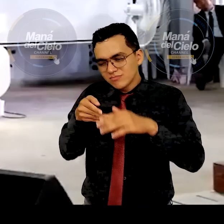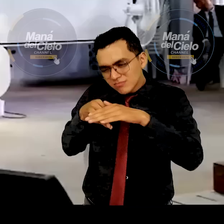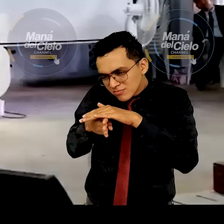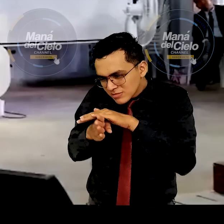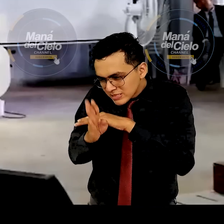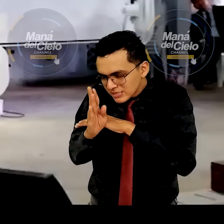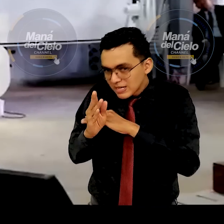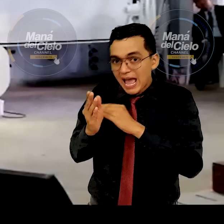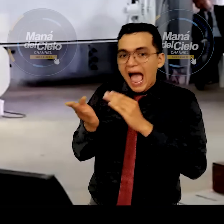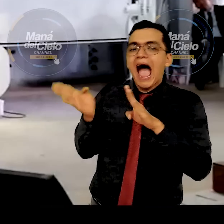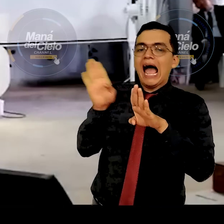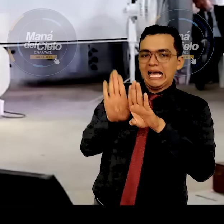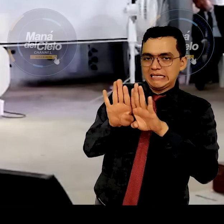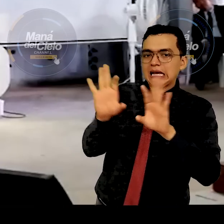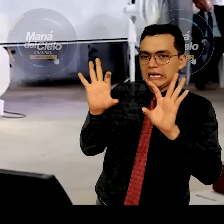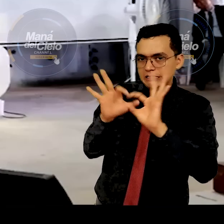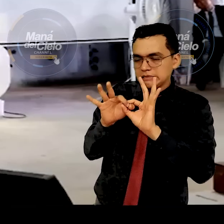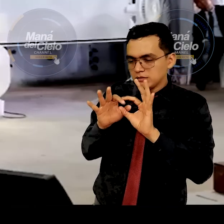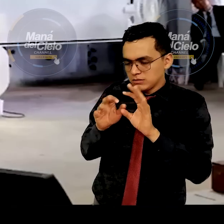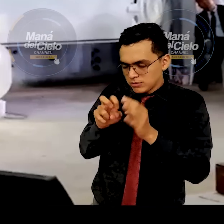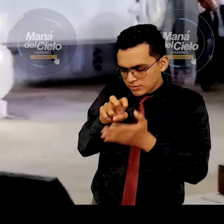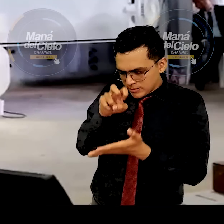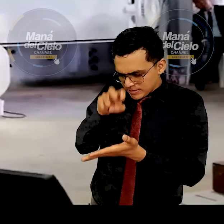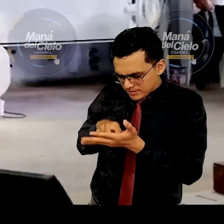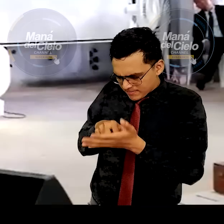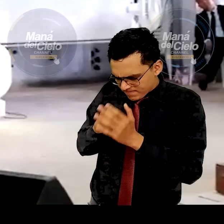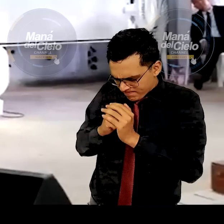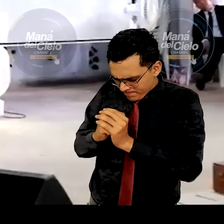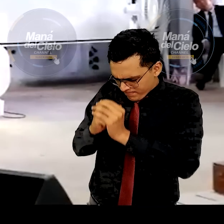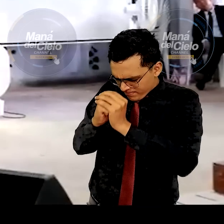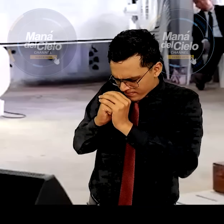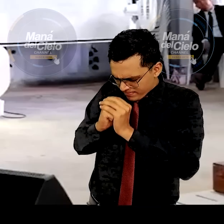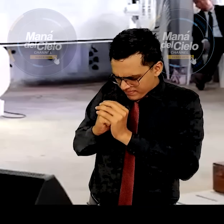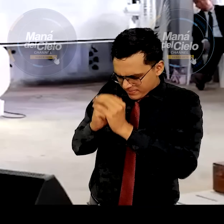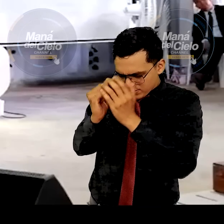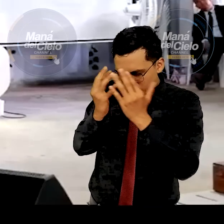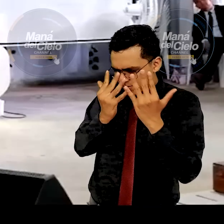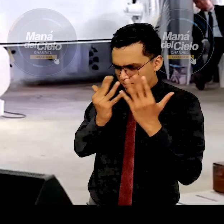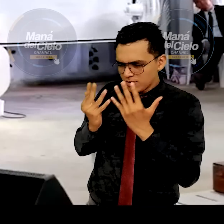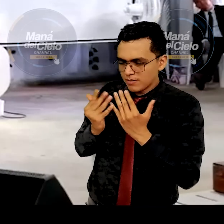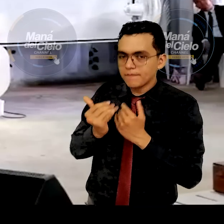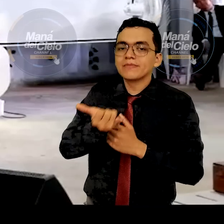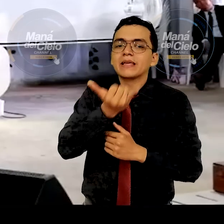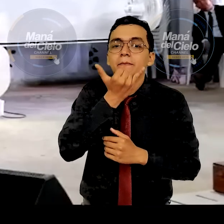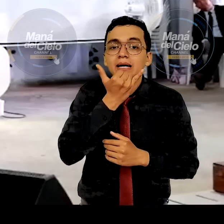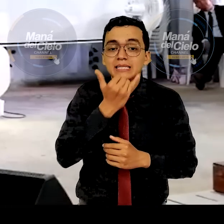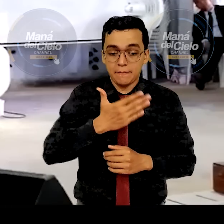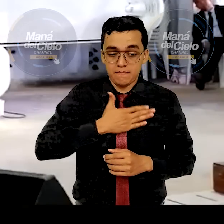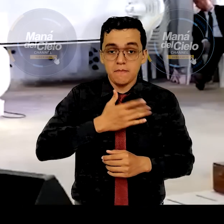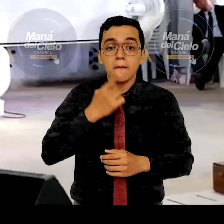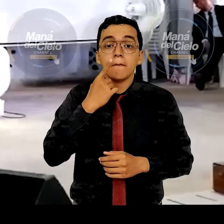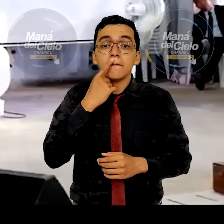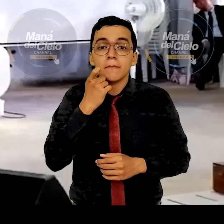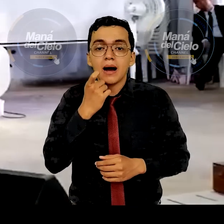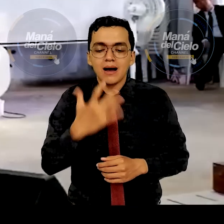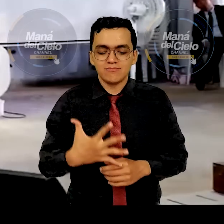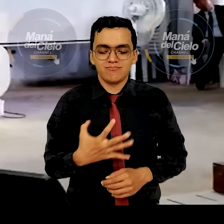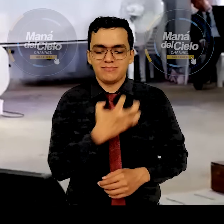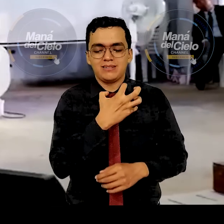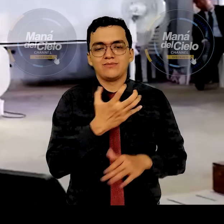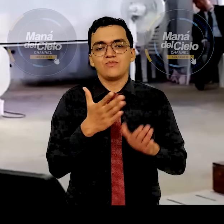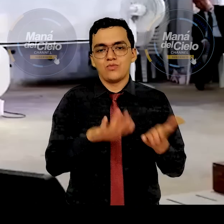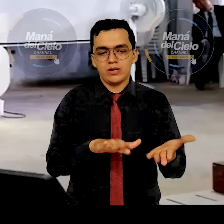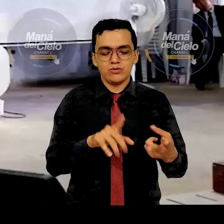Y resulta que mi papá se murió de cáncer. Mi suegro se murió de cáncer. Mi mamá tuvo